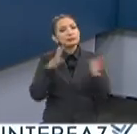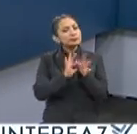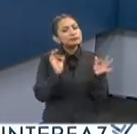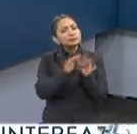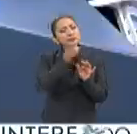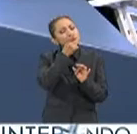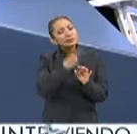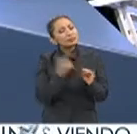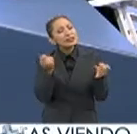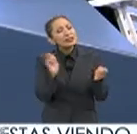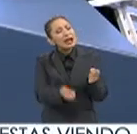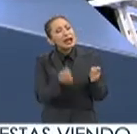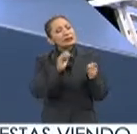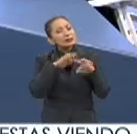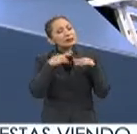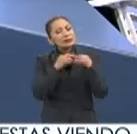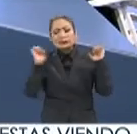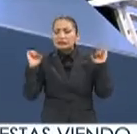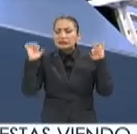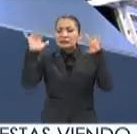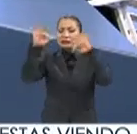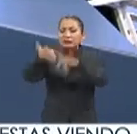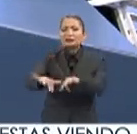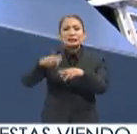platícanos de qué se trata